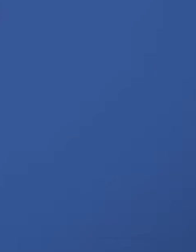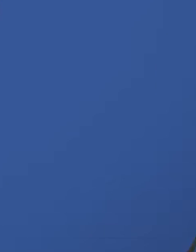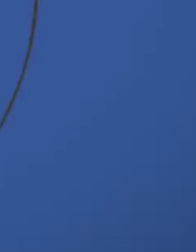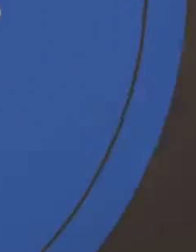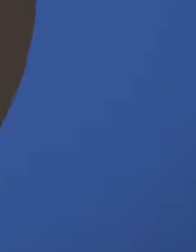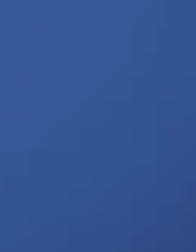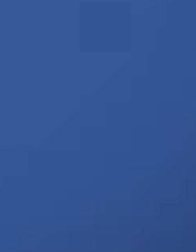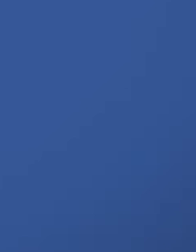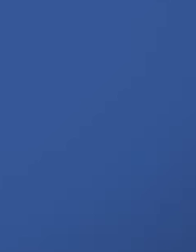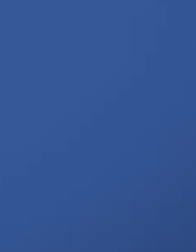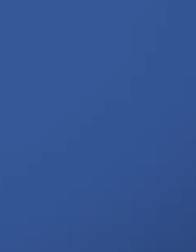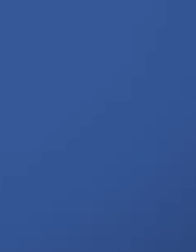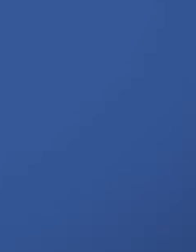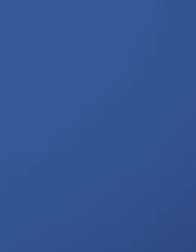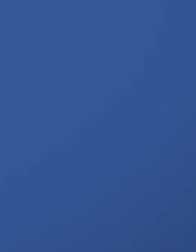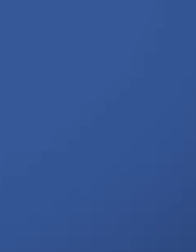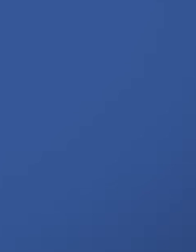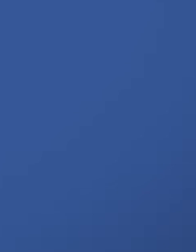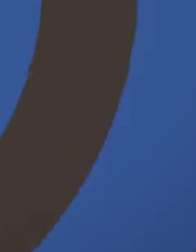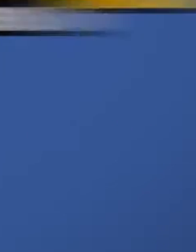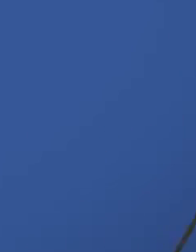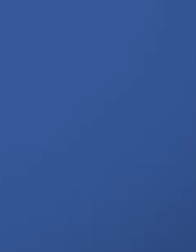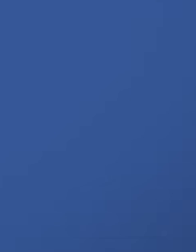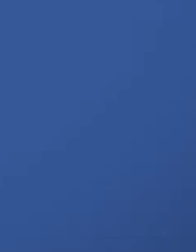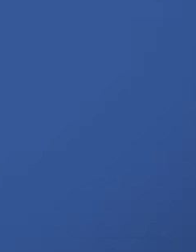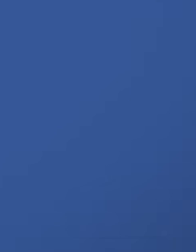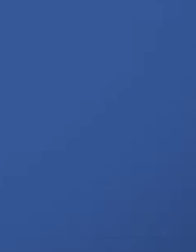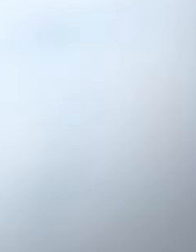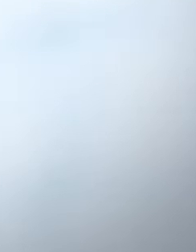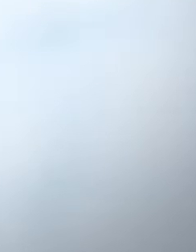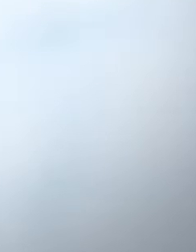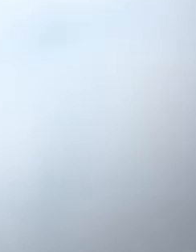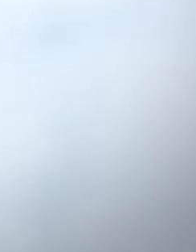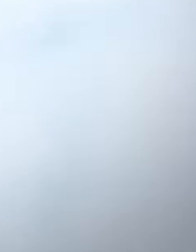con lo mejor de nuestra casa. Enlace Televisión, más cerca de ti.